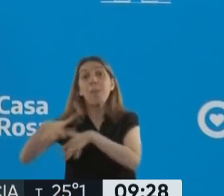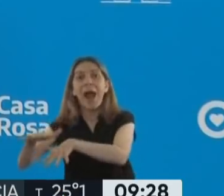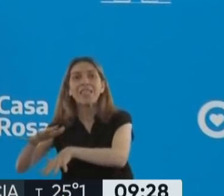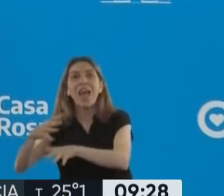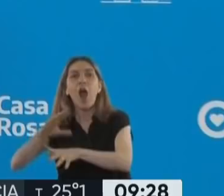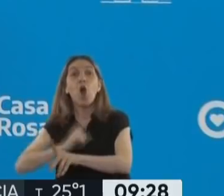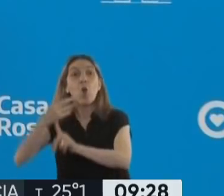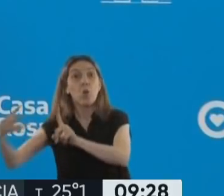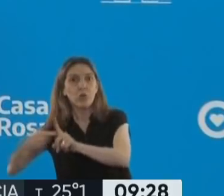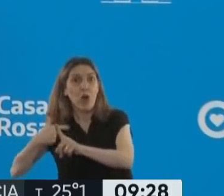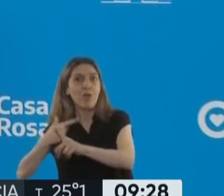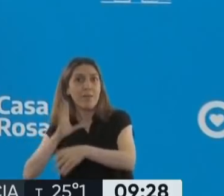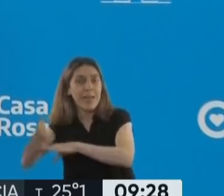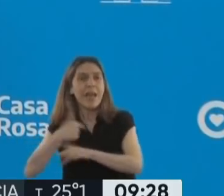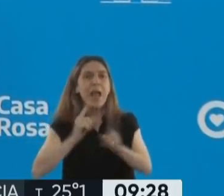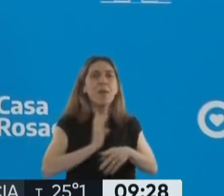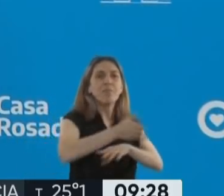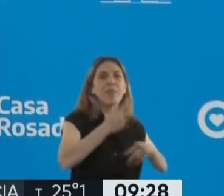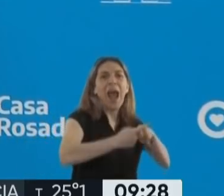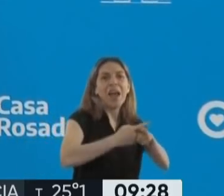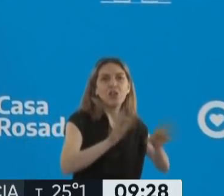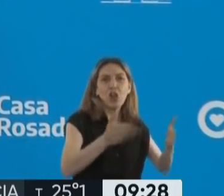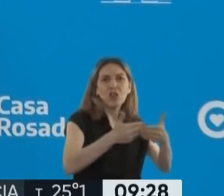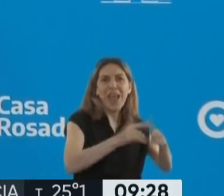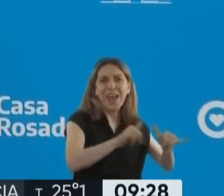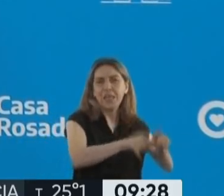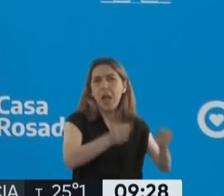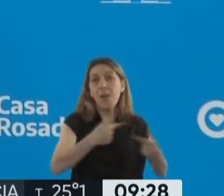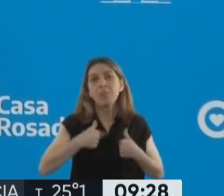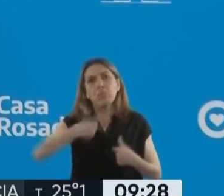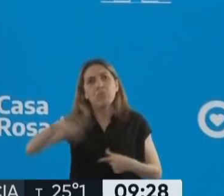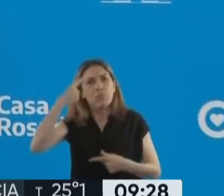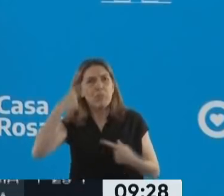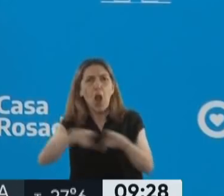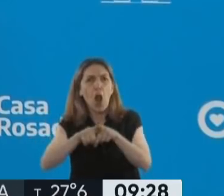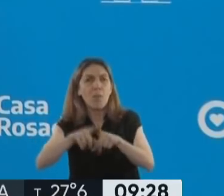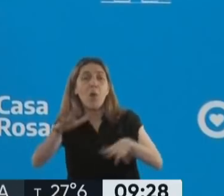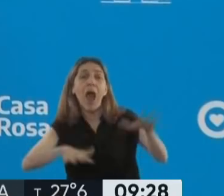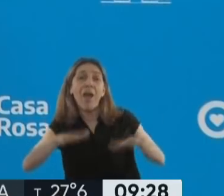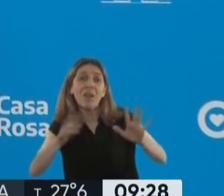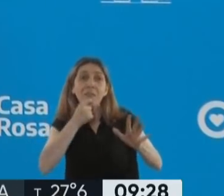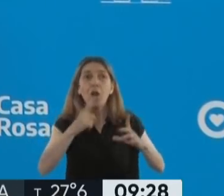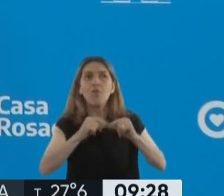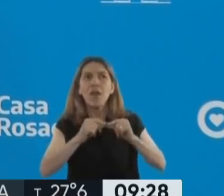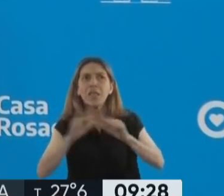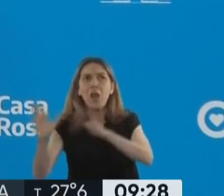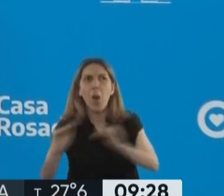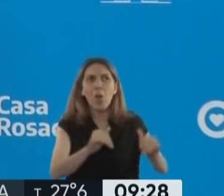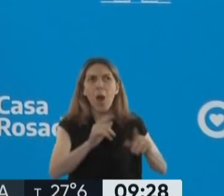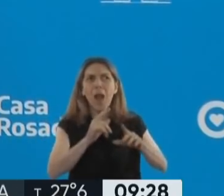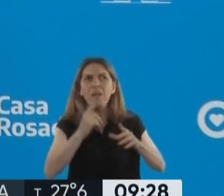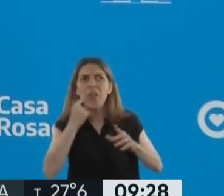y entiendo que la mayoría de quienes pensamos de esta manera vamos a hacer lo mismo. A veces coinciden las fechas, pero no